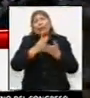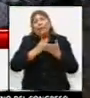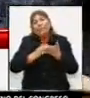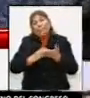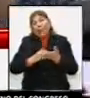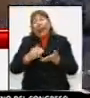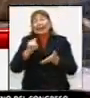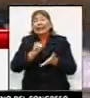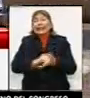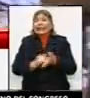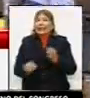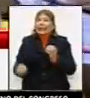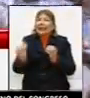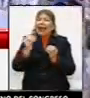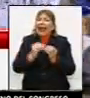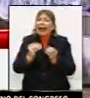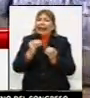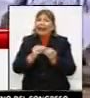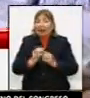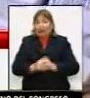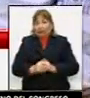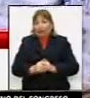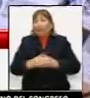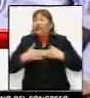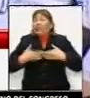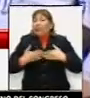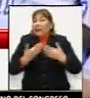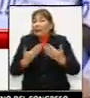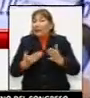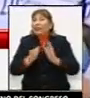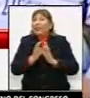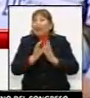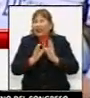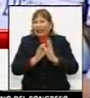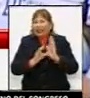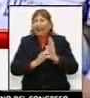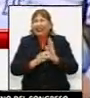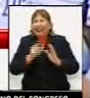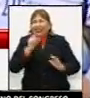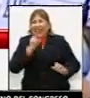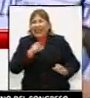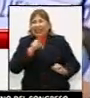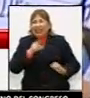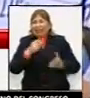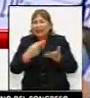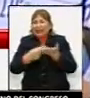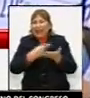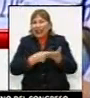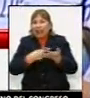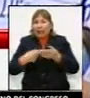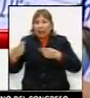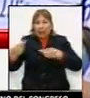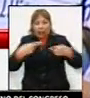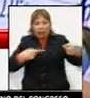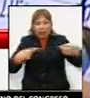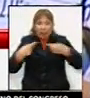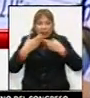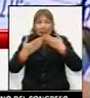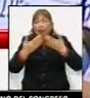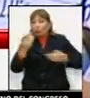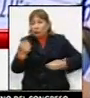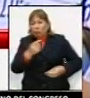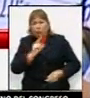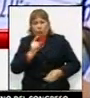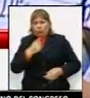quiere agregar se puede elevar a rango constitucional y ahí puede haber el debate de ustedes. No digo que está